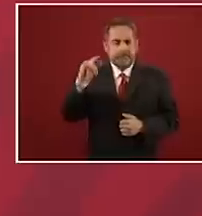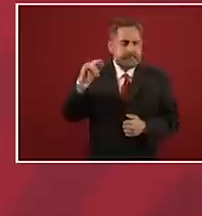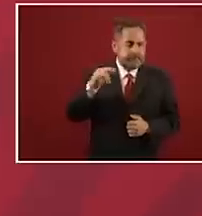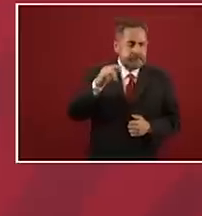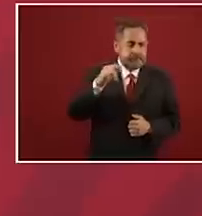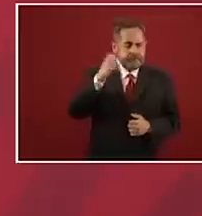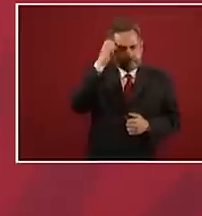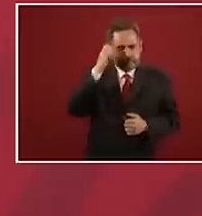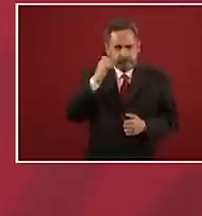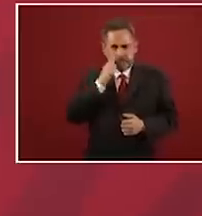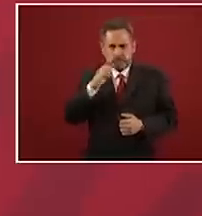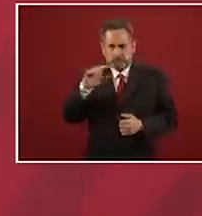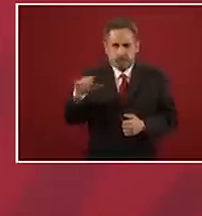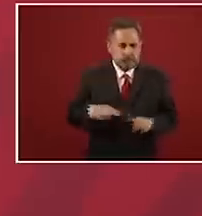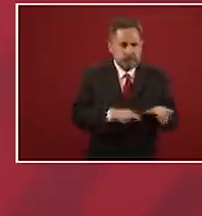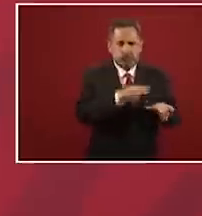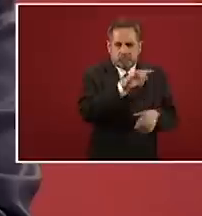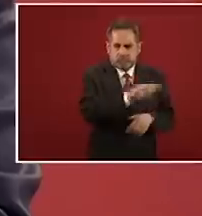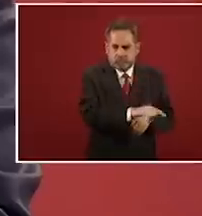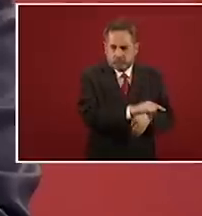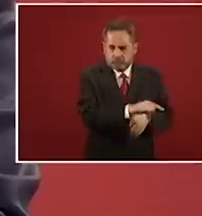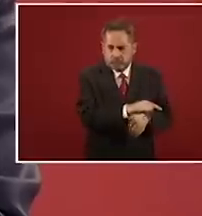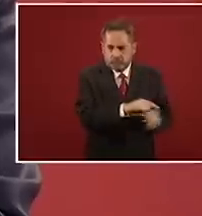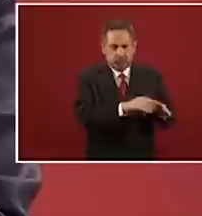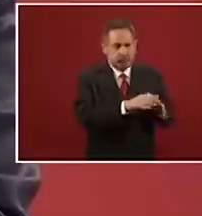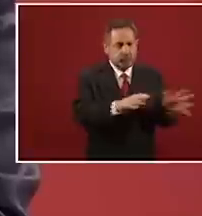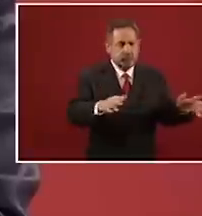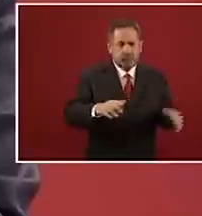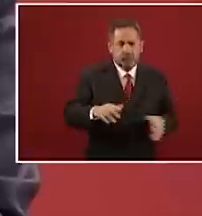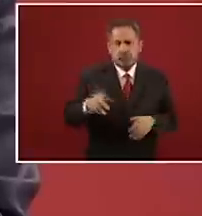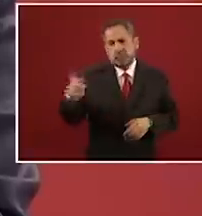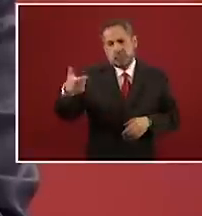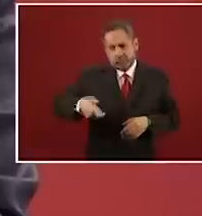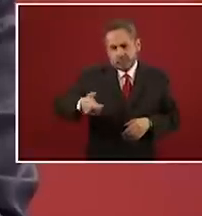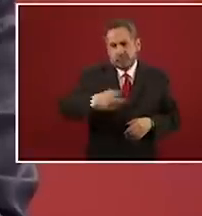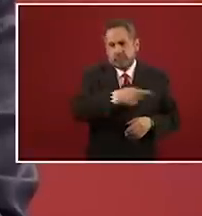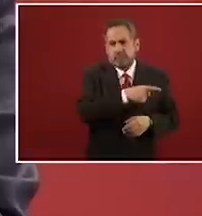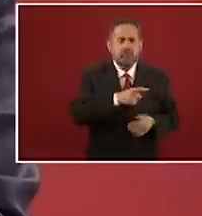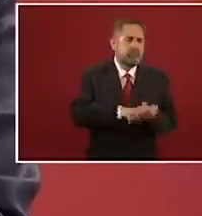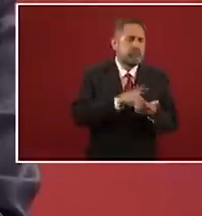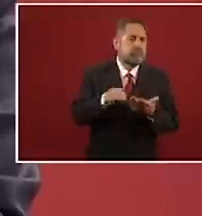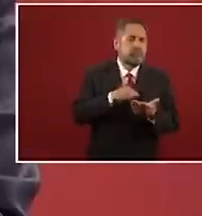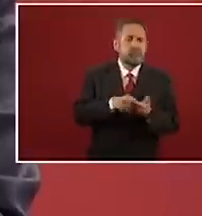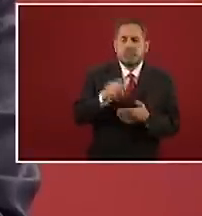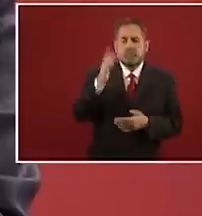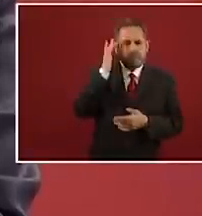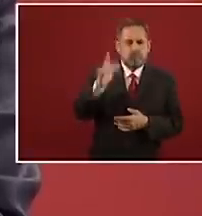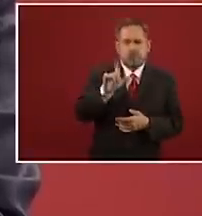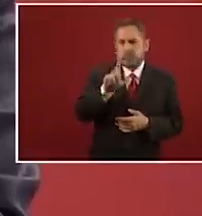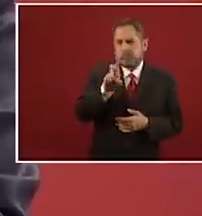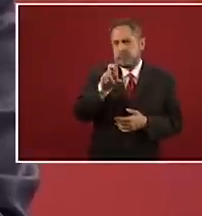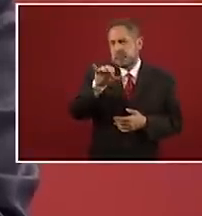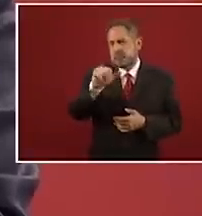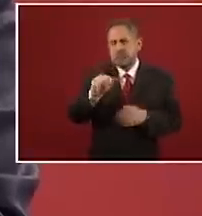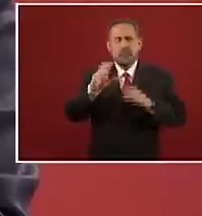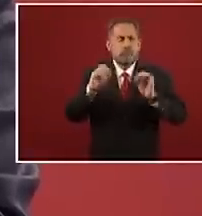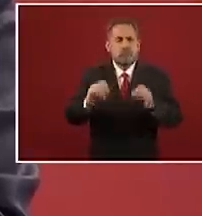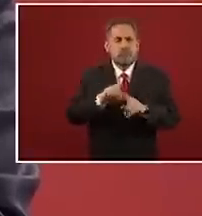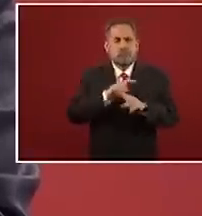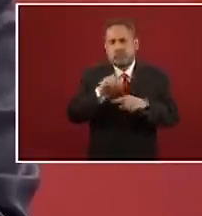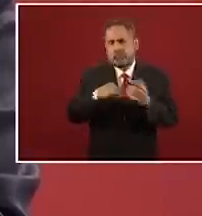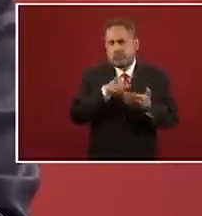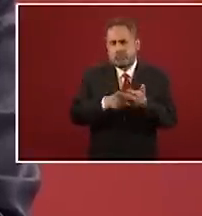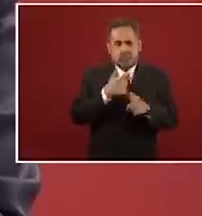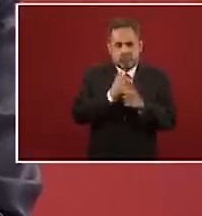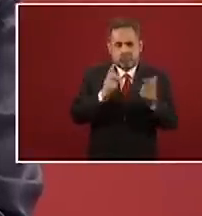estacionamiento en el hangar, ya sea en Santa Lucía o donde se decida,